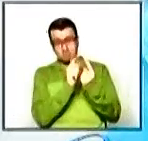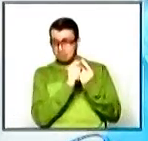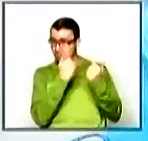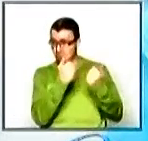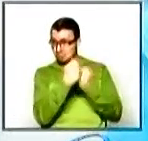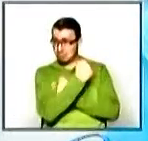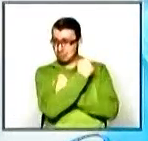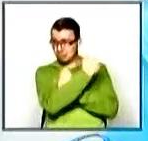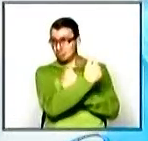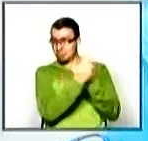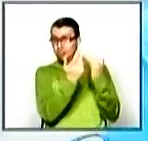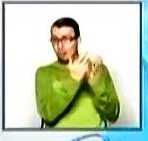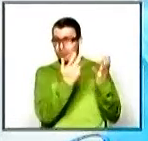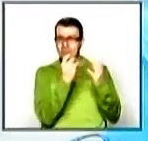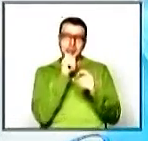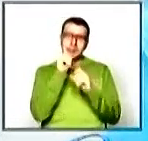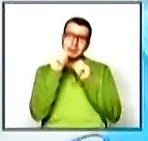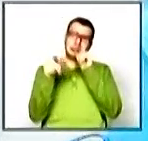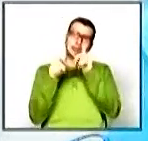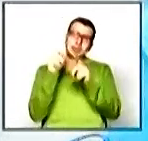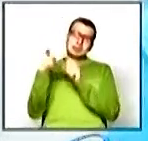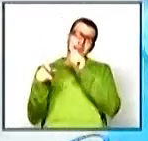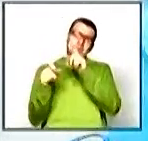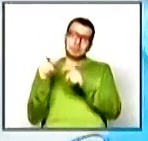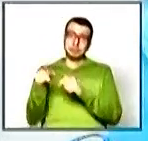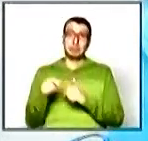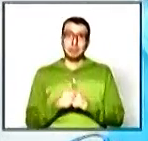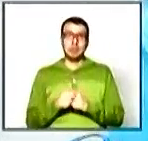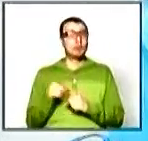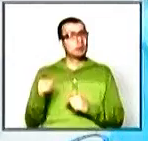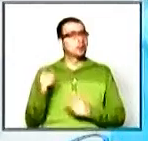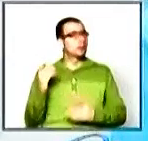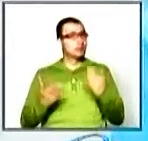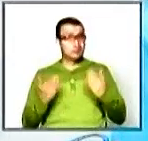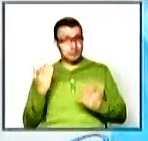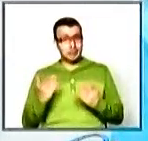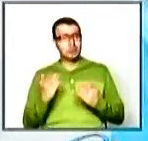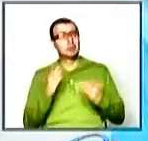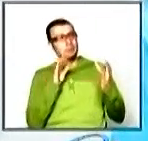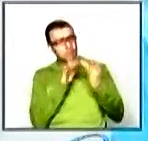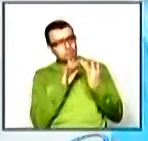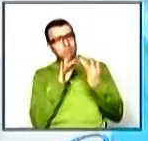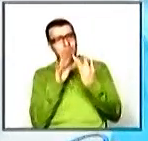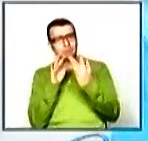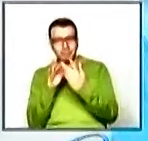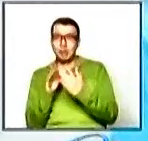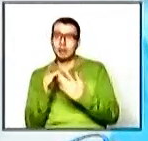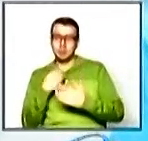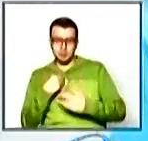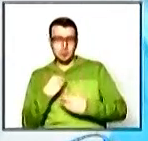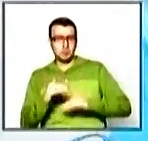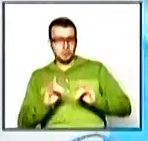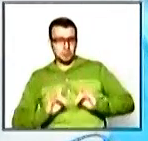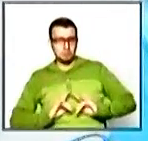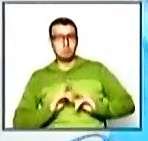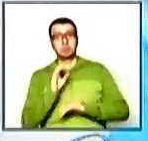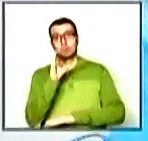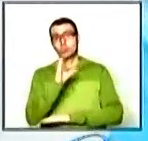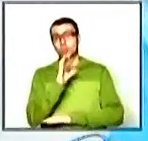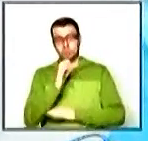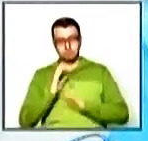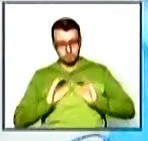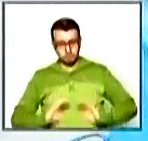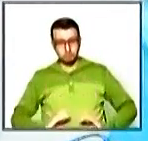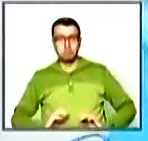todo eso influye. La forma en la que nos relacionamos con los demás, la forma en la que cuidamos de los demás influye en el proceso de somatización.